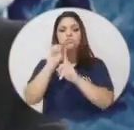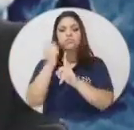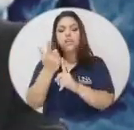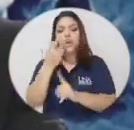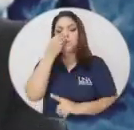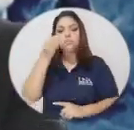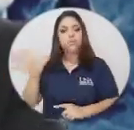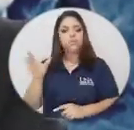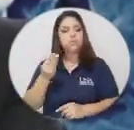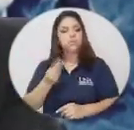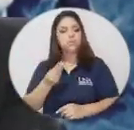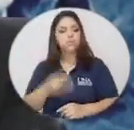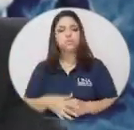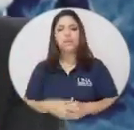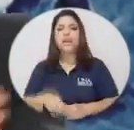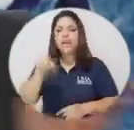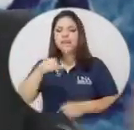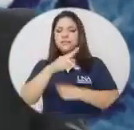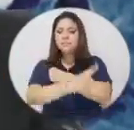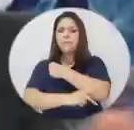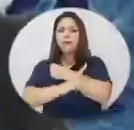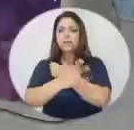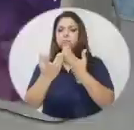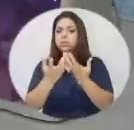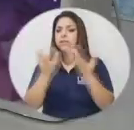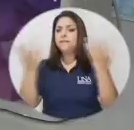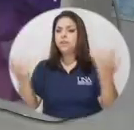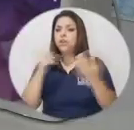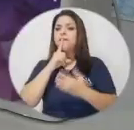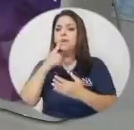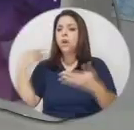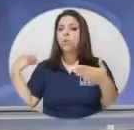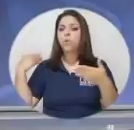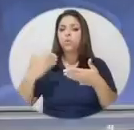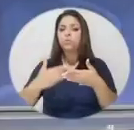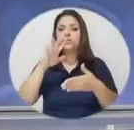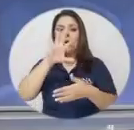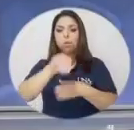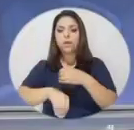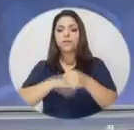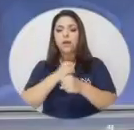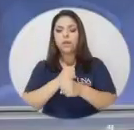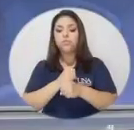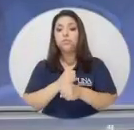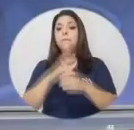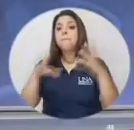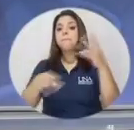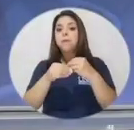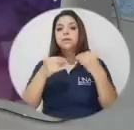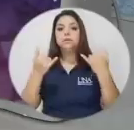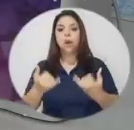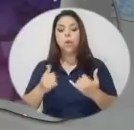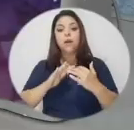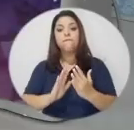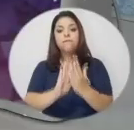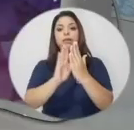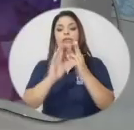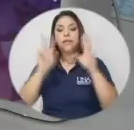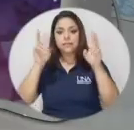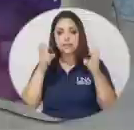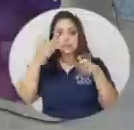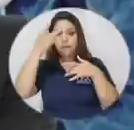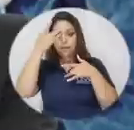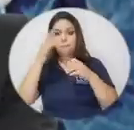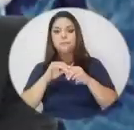País completamente dividido en este momento en un proceso largo de 50 años. Que además enfrenta el tema de la pandemia. En el cual